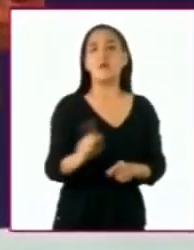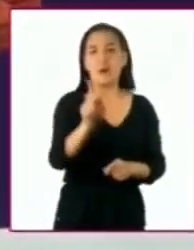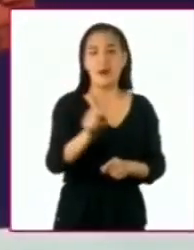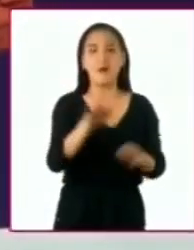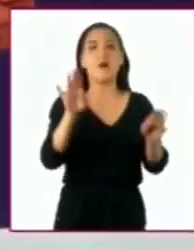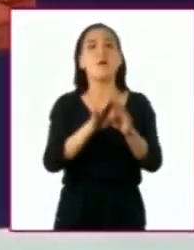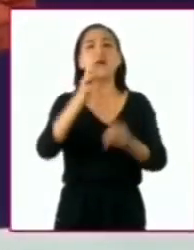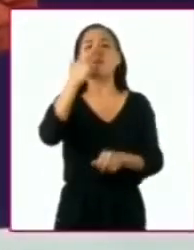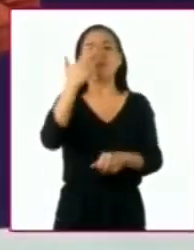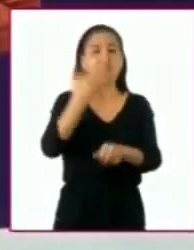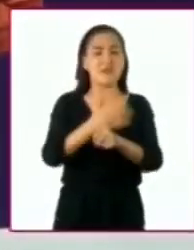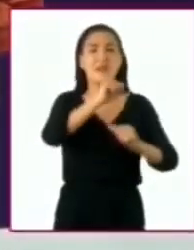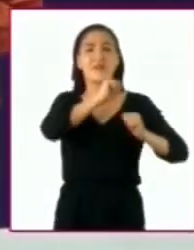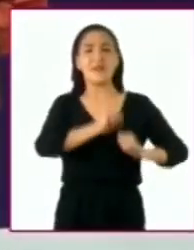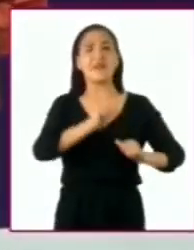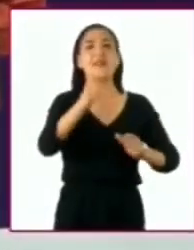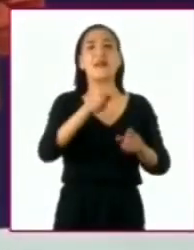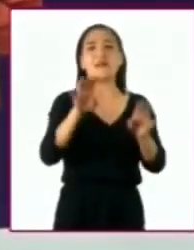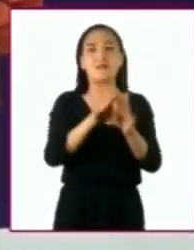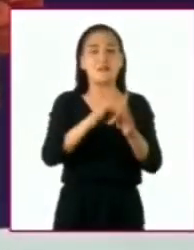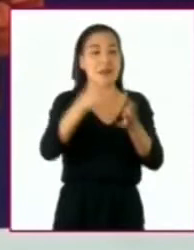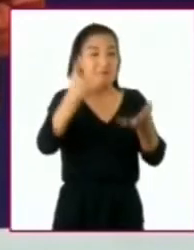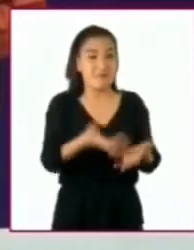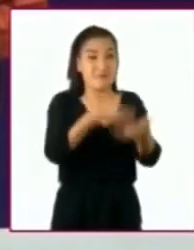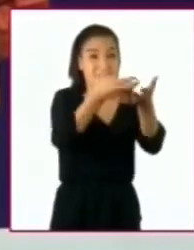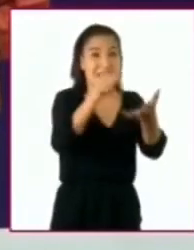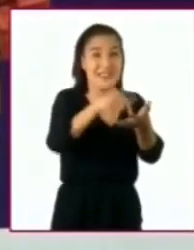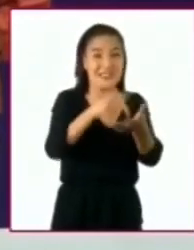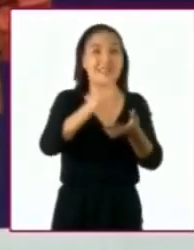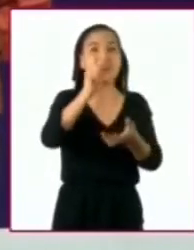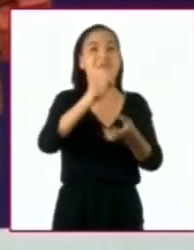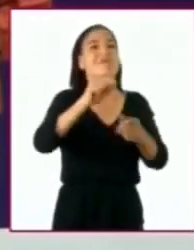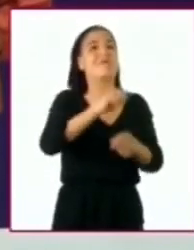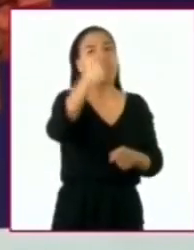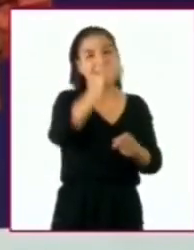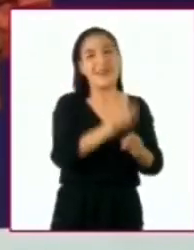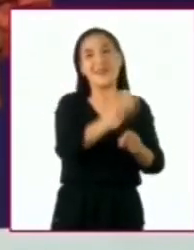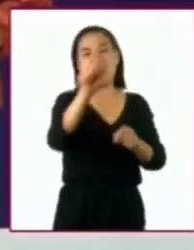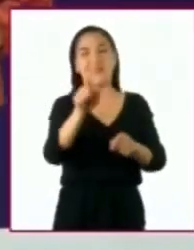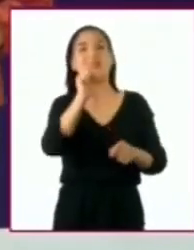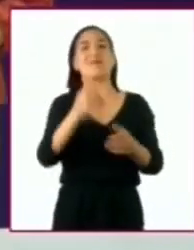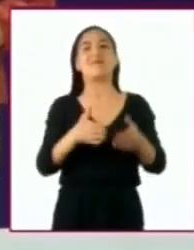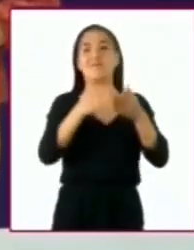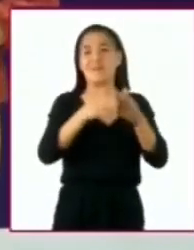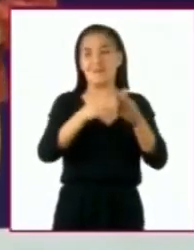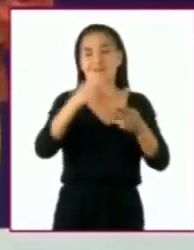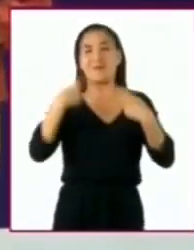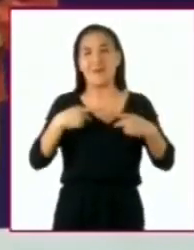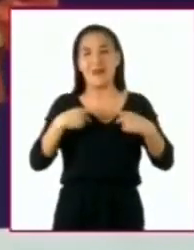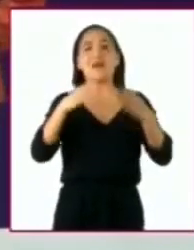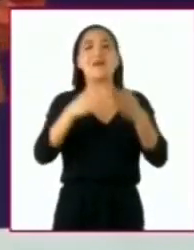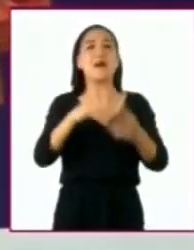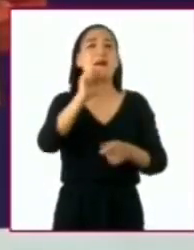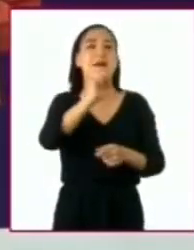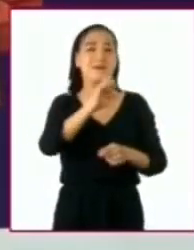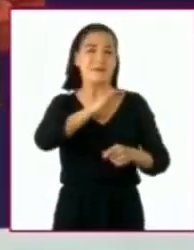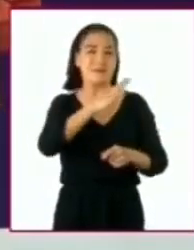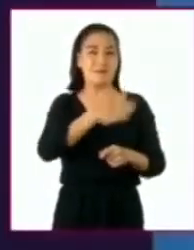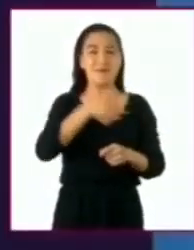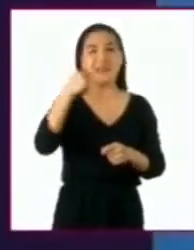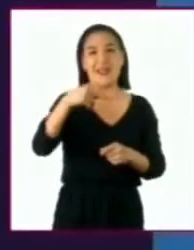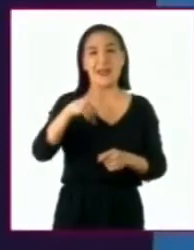de recopilar y entregar el tributo a los conquistadores eran los gobernantes de los pueblos, llamados